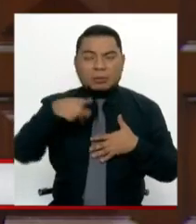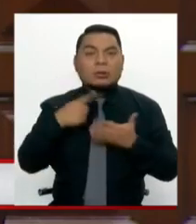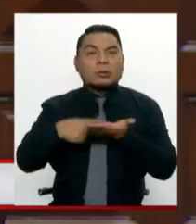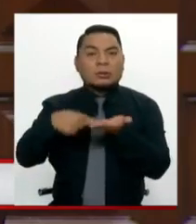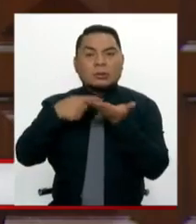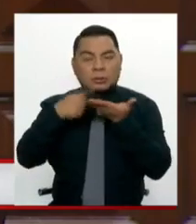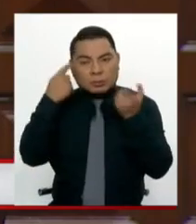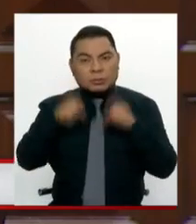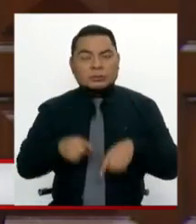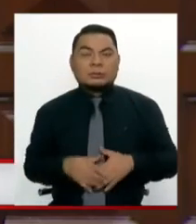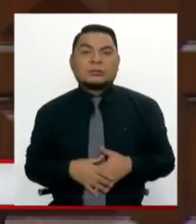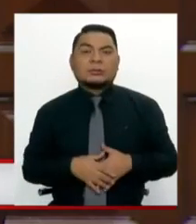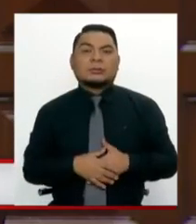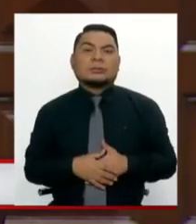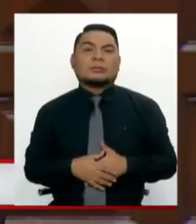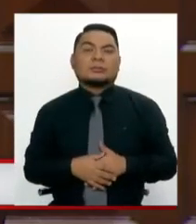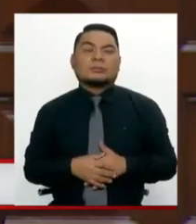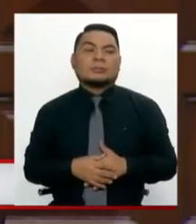consensos.